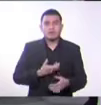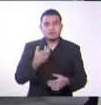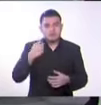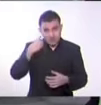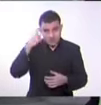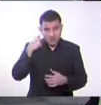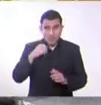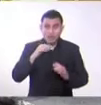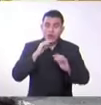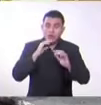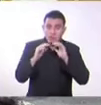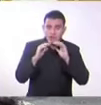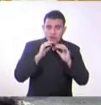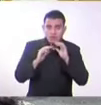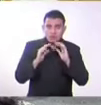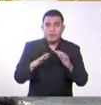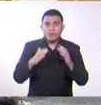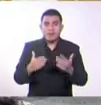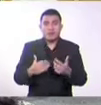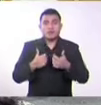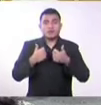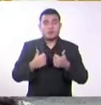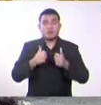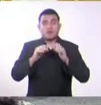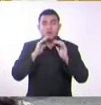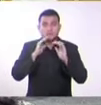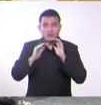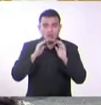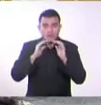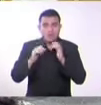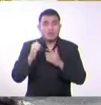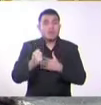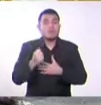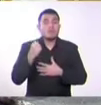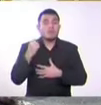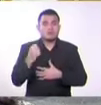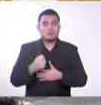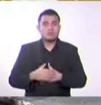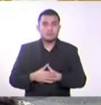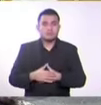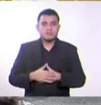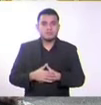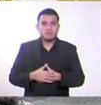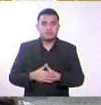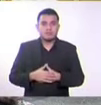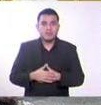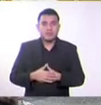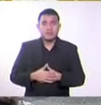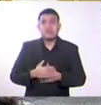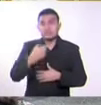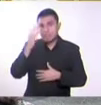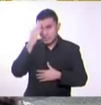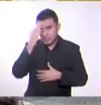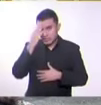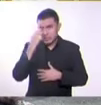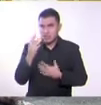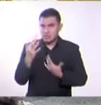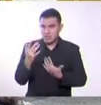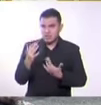la comunicación, para que se dé una buena comunicación, es importante saber, esperar,